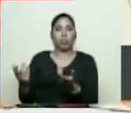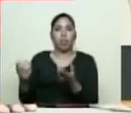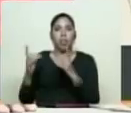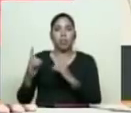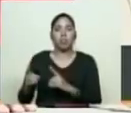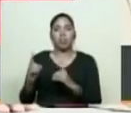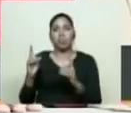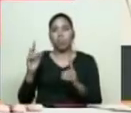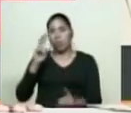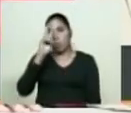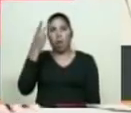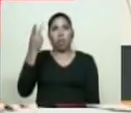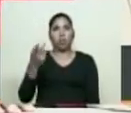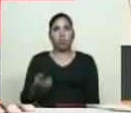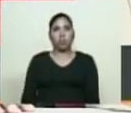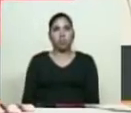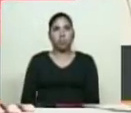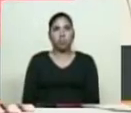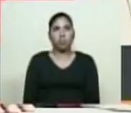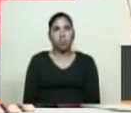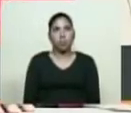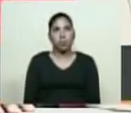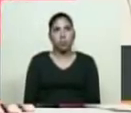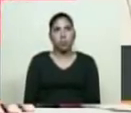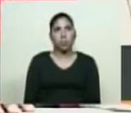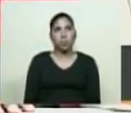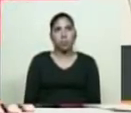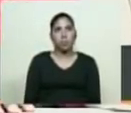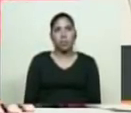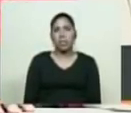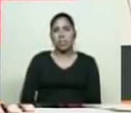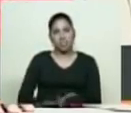somos Venezuela. Lanzó a Nicolás Maduro ya, el candidato. Hicieron un acto